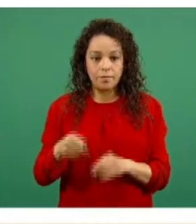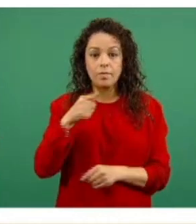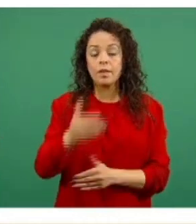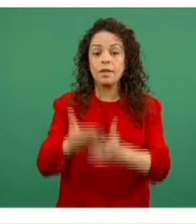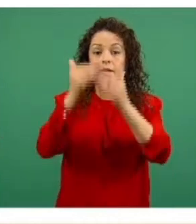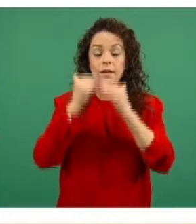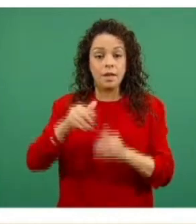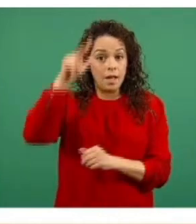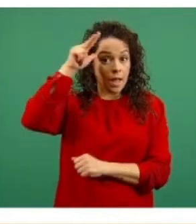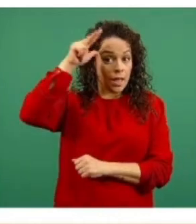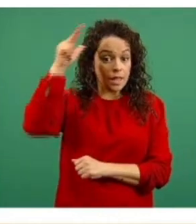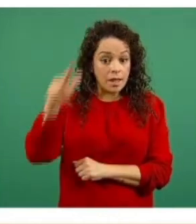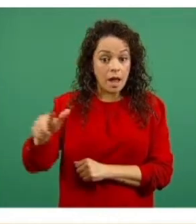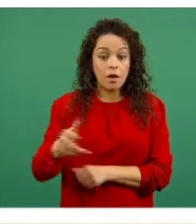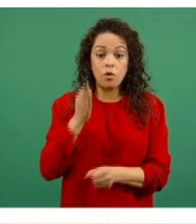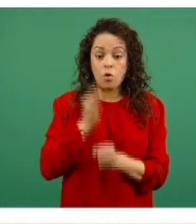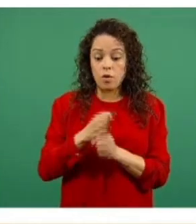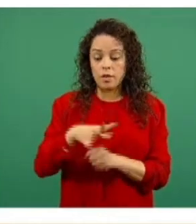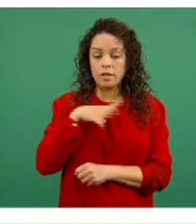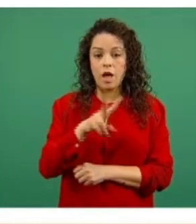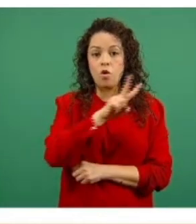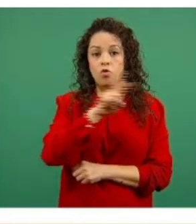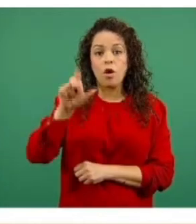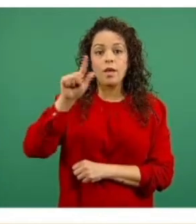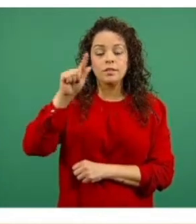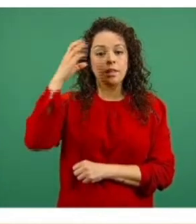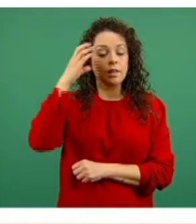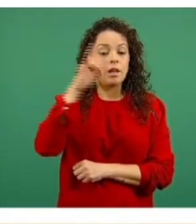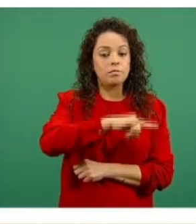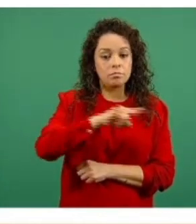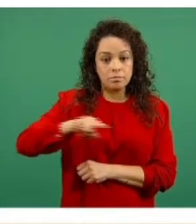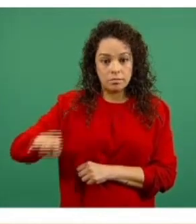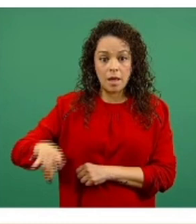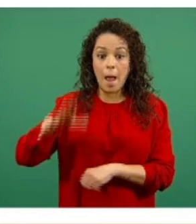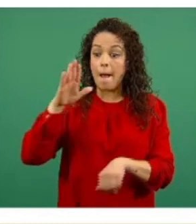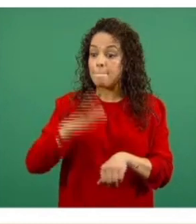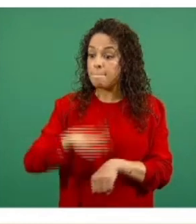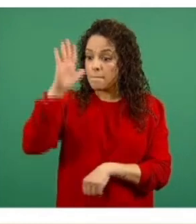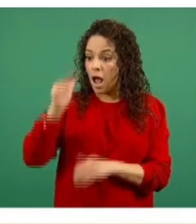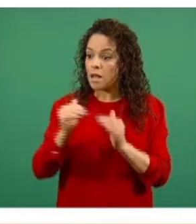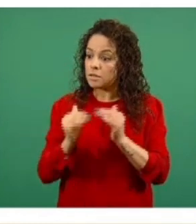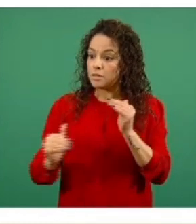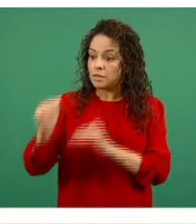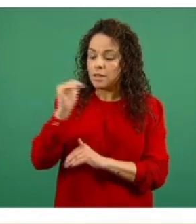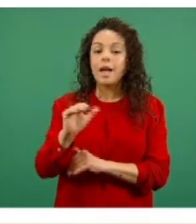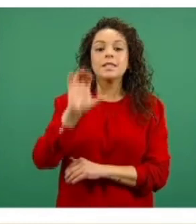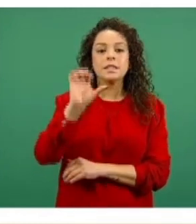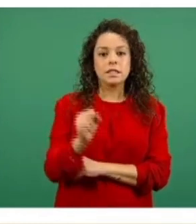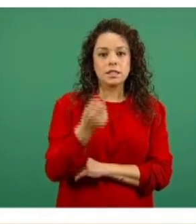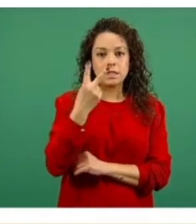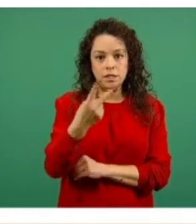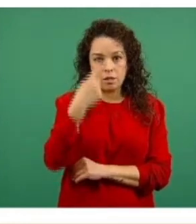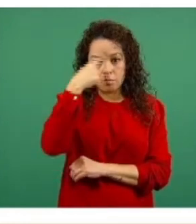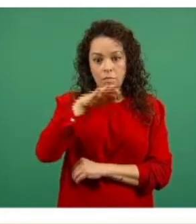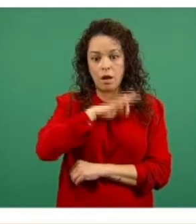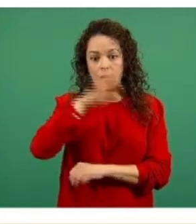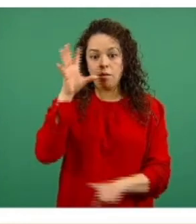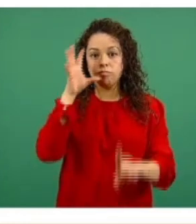con 270 camas y estamos creciendo 62 camas más para llegar a este total